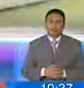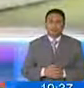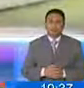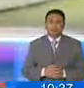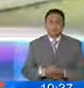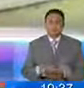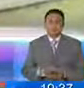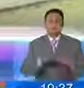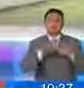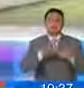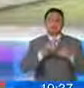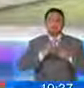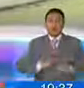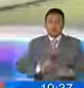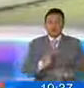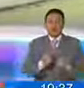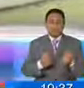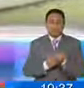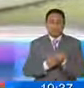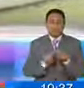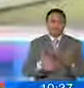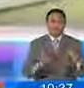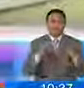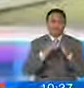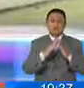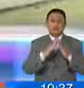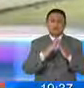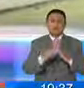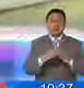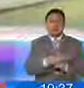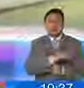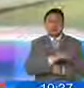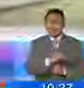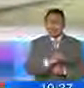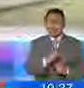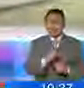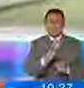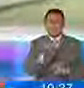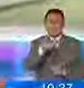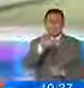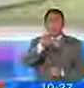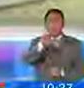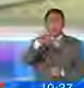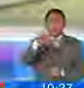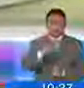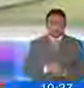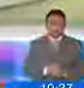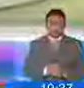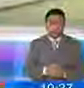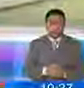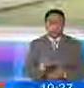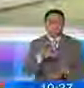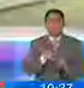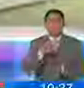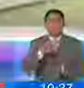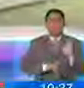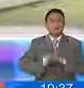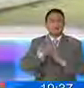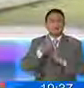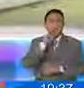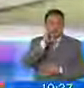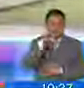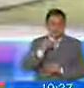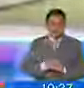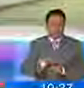de Salud apoyando la Casa Saber Pegapul en el centro histórico, pero también tenemos centros de desarrollo infantil en